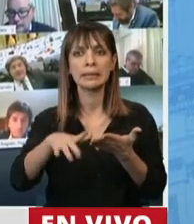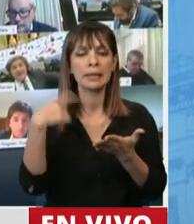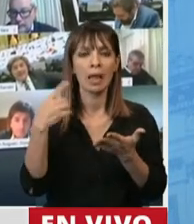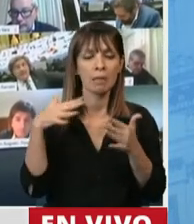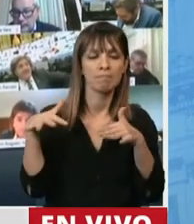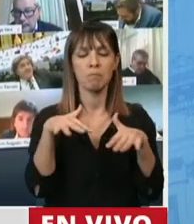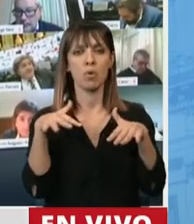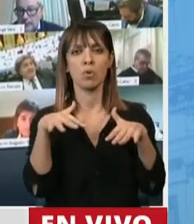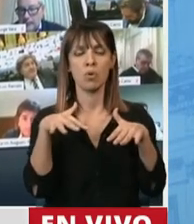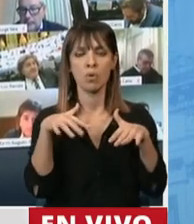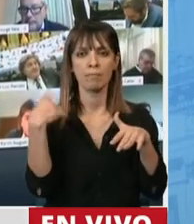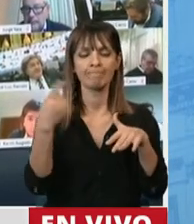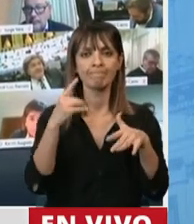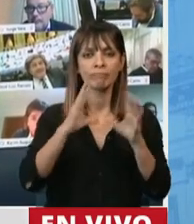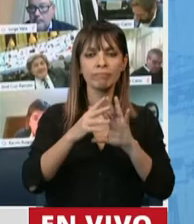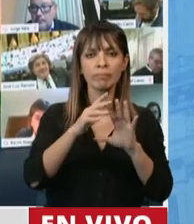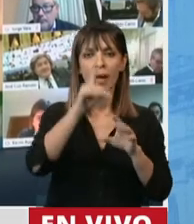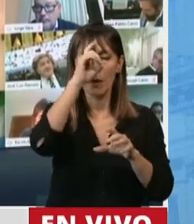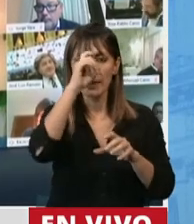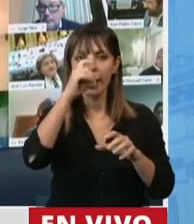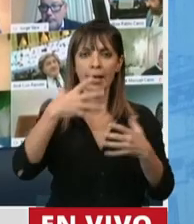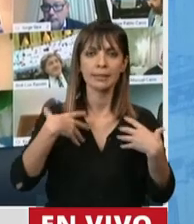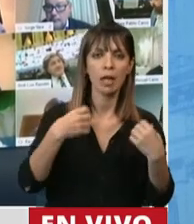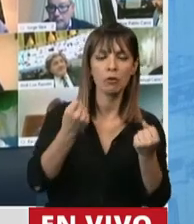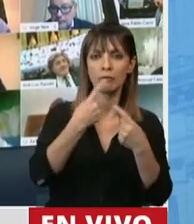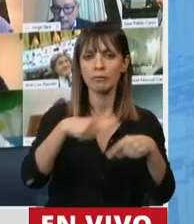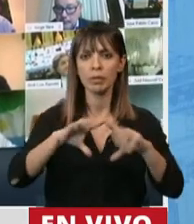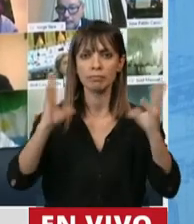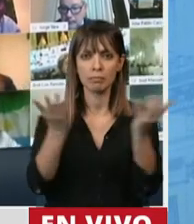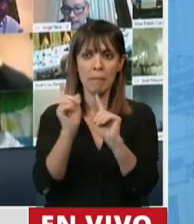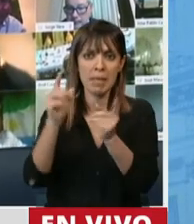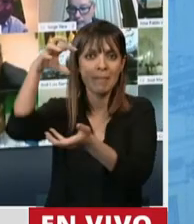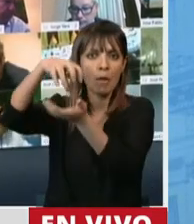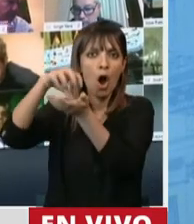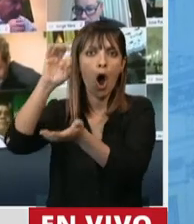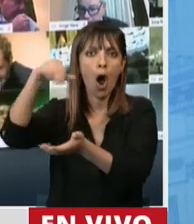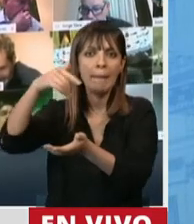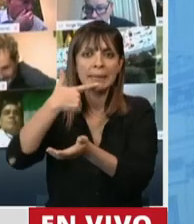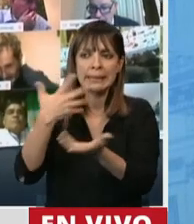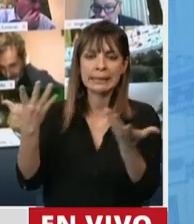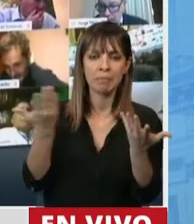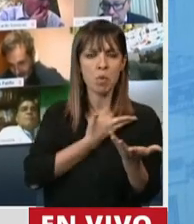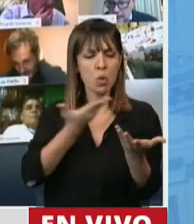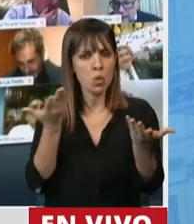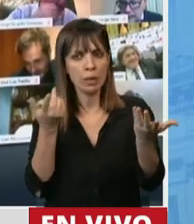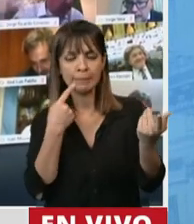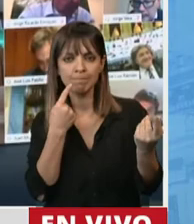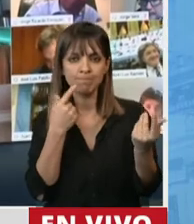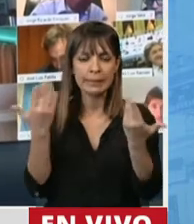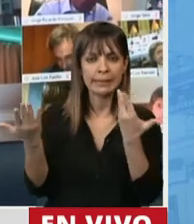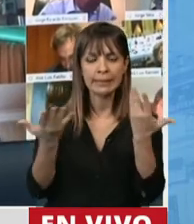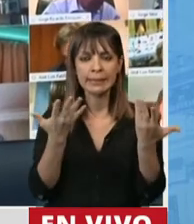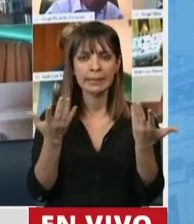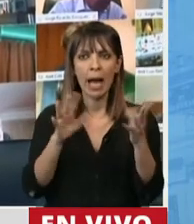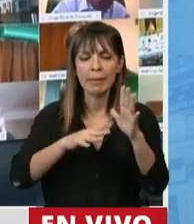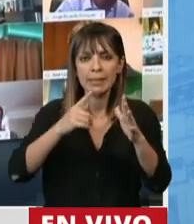vilo a todo el sistema de salud del mundo, a la misma Organización Mundial de la Salud, con idas, con vueltas, con